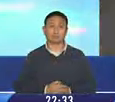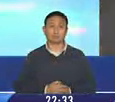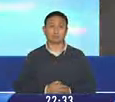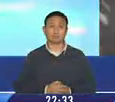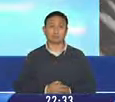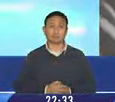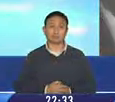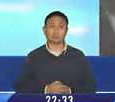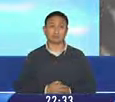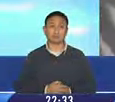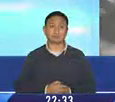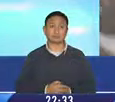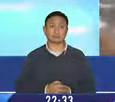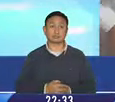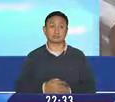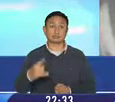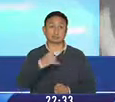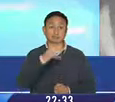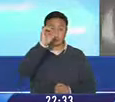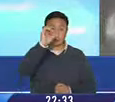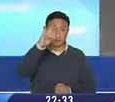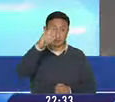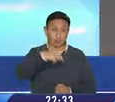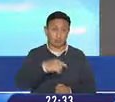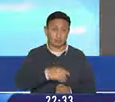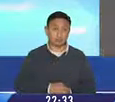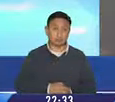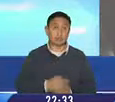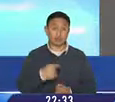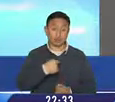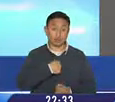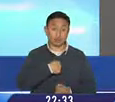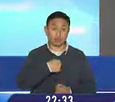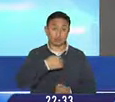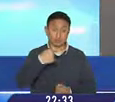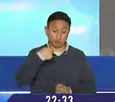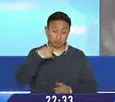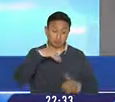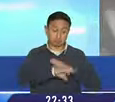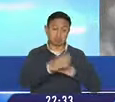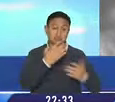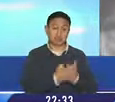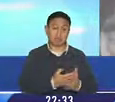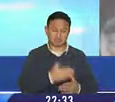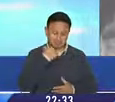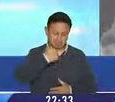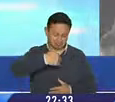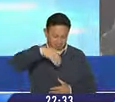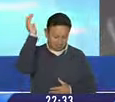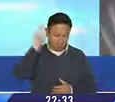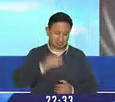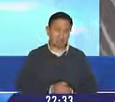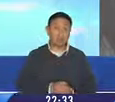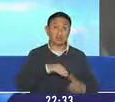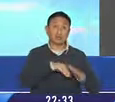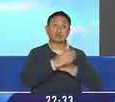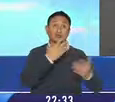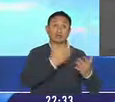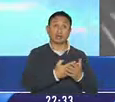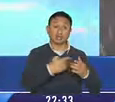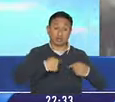Si a mí ese video se hace público, mira, me voy a la cárcel. Y a mí no me importa irme a la cárcel, porque yo soy